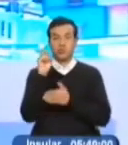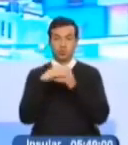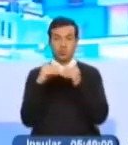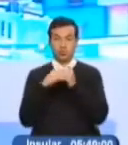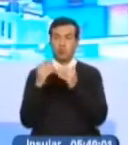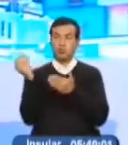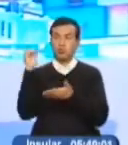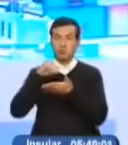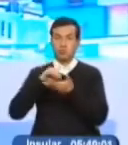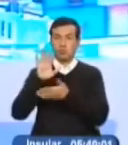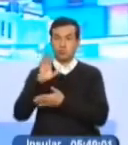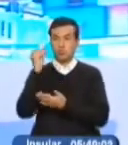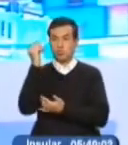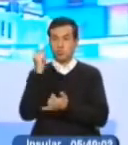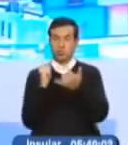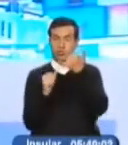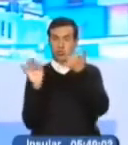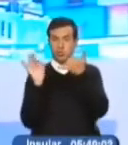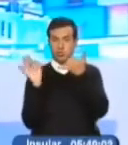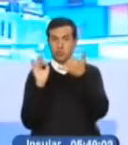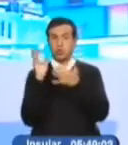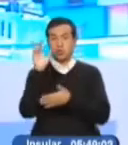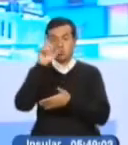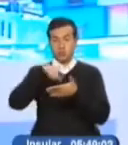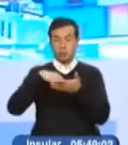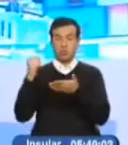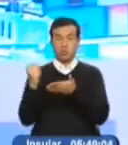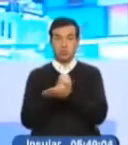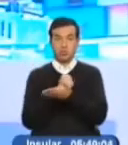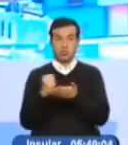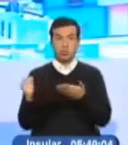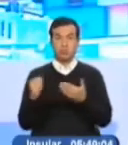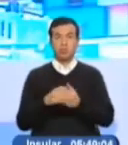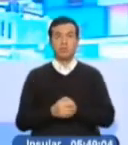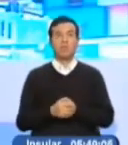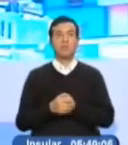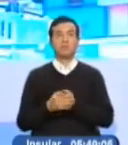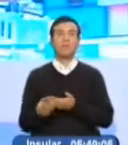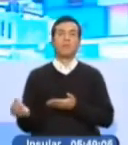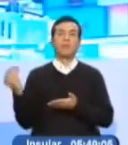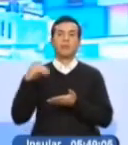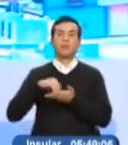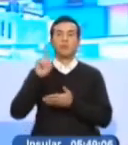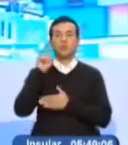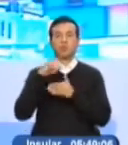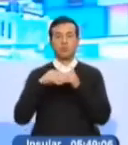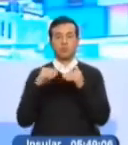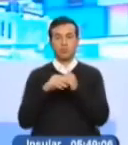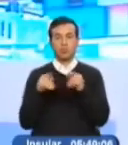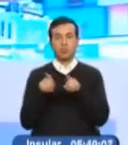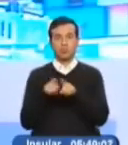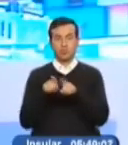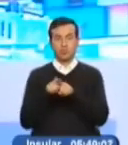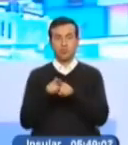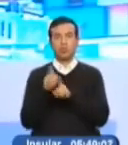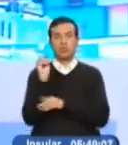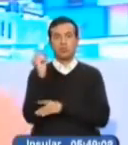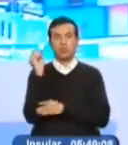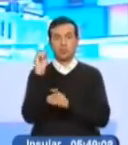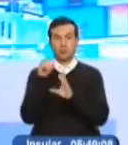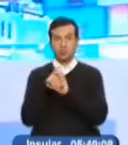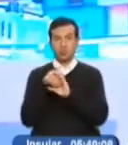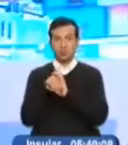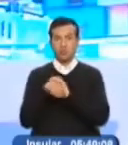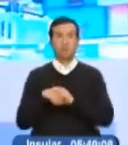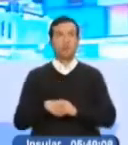$2 a su cuenta de dinero electrónico. Si fuera tarjeta de débito o crédito, se le restituiría $1, pero también en saldo en dinero electrónico. O